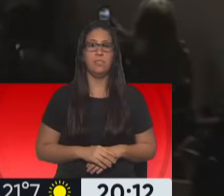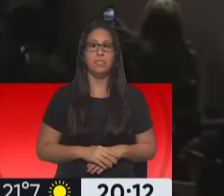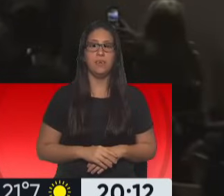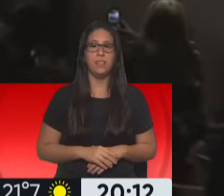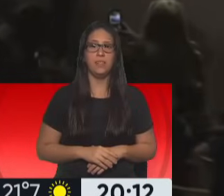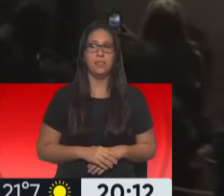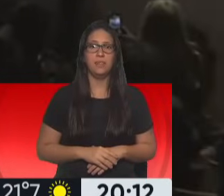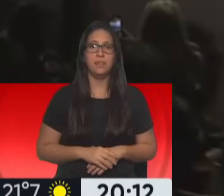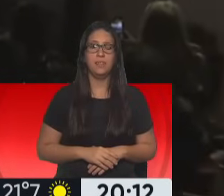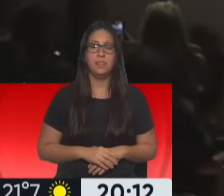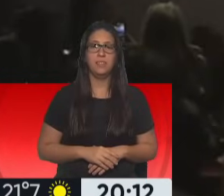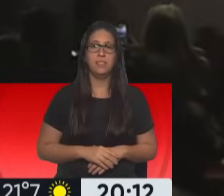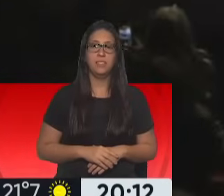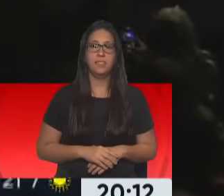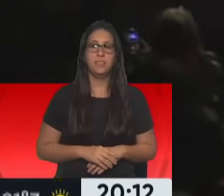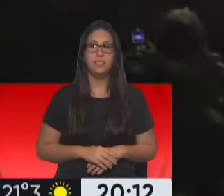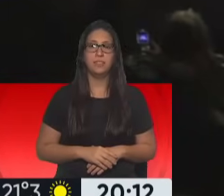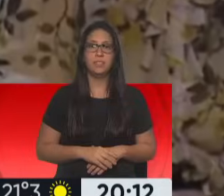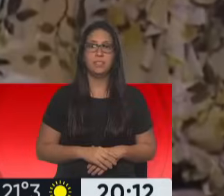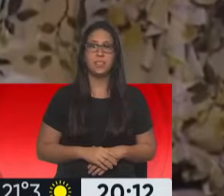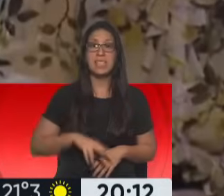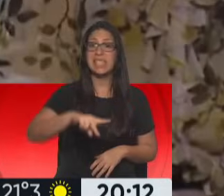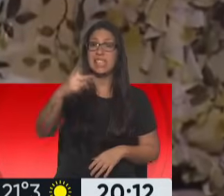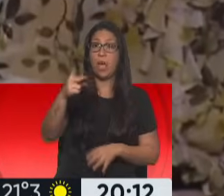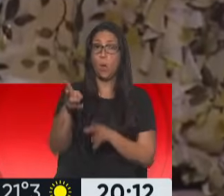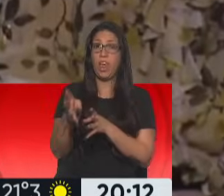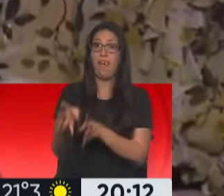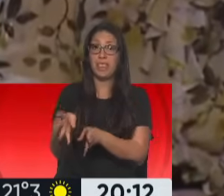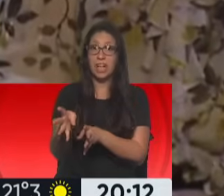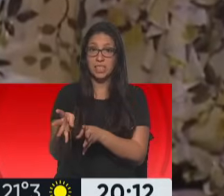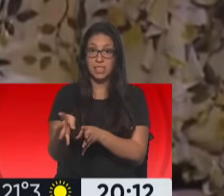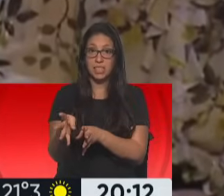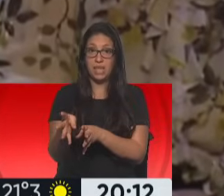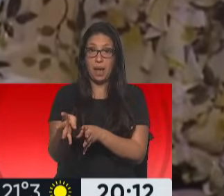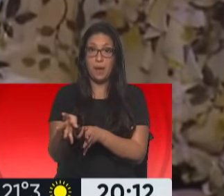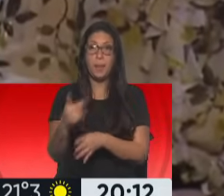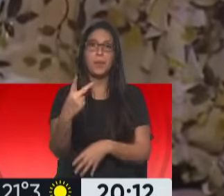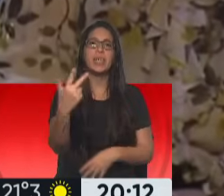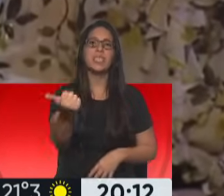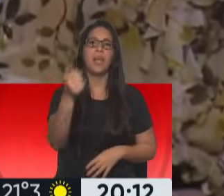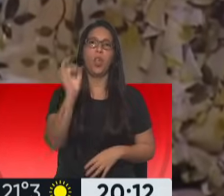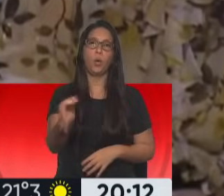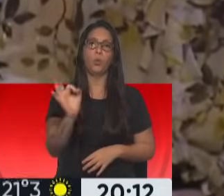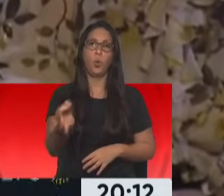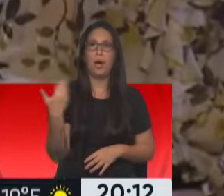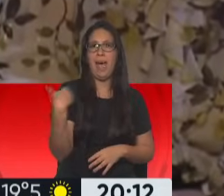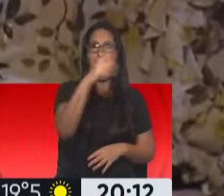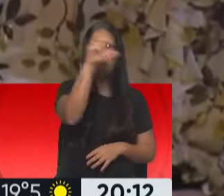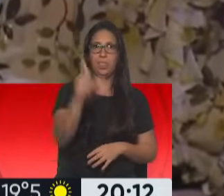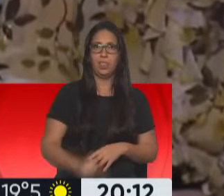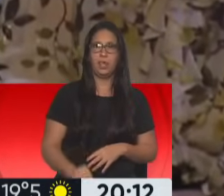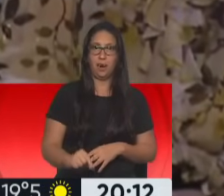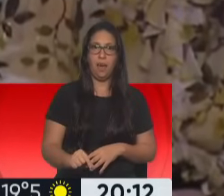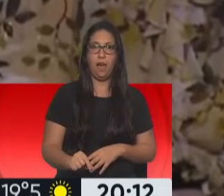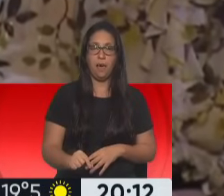En este sentido, la segunda batalla entonces ocurrirá el 26 de octubre en todo el país,